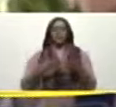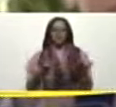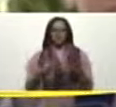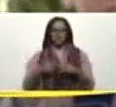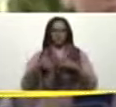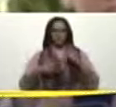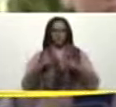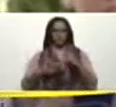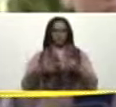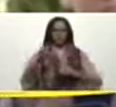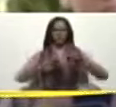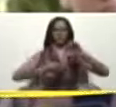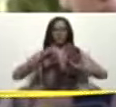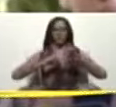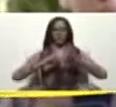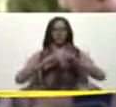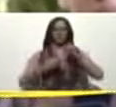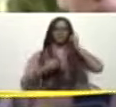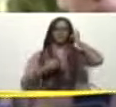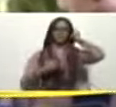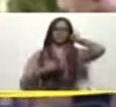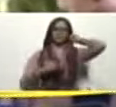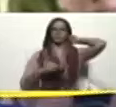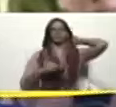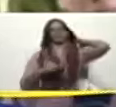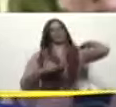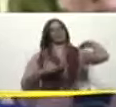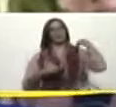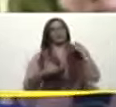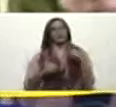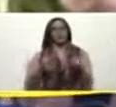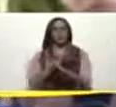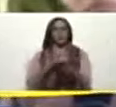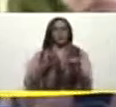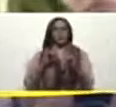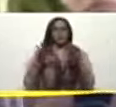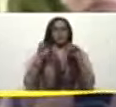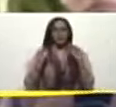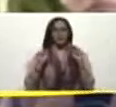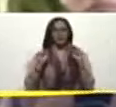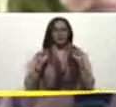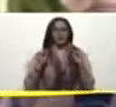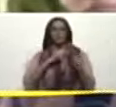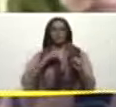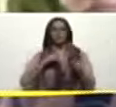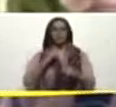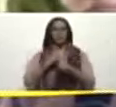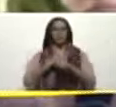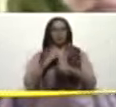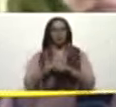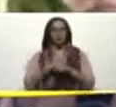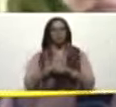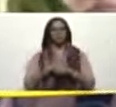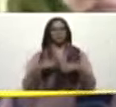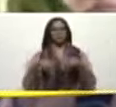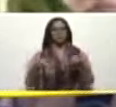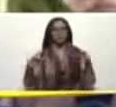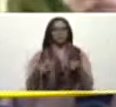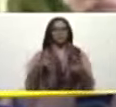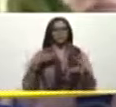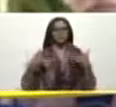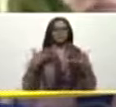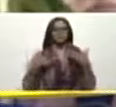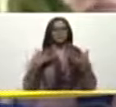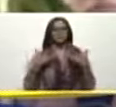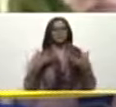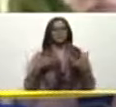producción científica? Y finalmente entender que aunque nosotros estemos trabajando desde nuestros ámbitos de acción, como bien lo decía la ministra